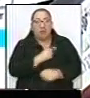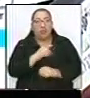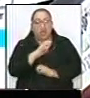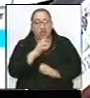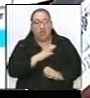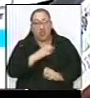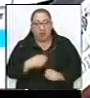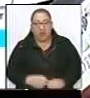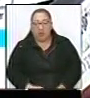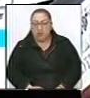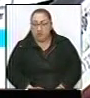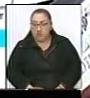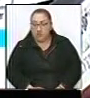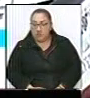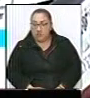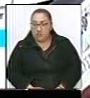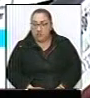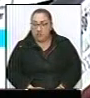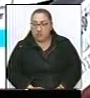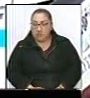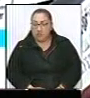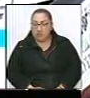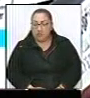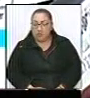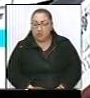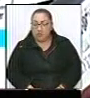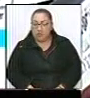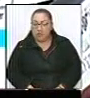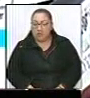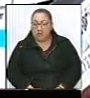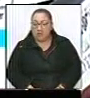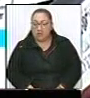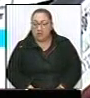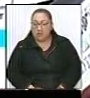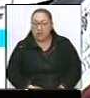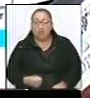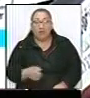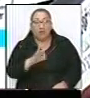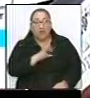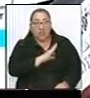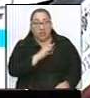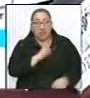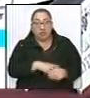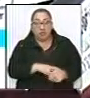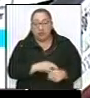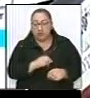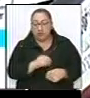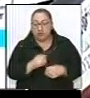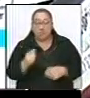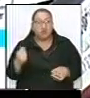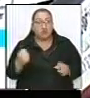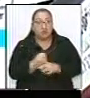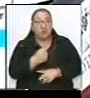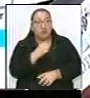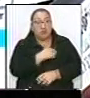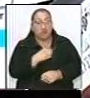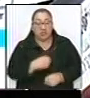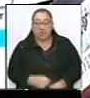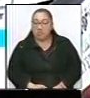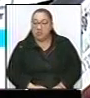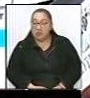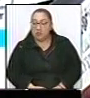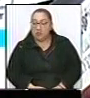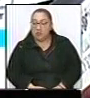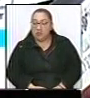Estado, porque sacaba leyes, porque fiscalizaba, porque tumbaba ministros, porque